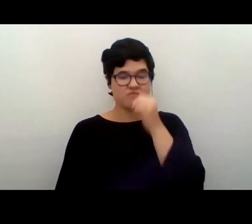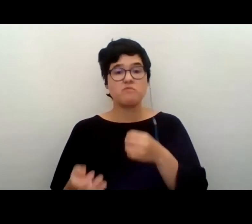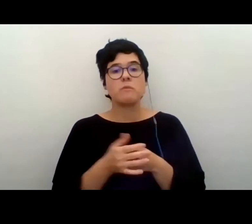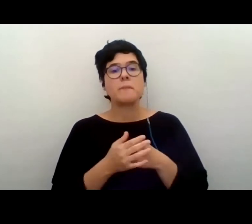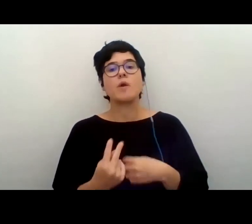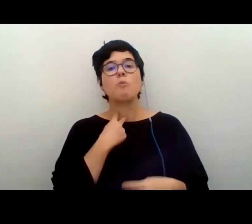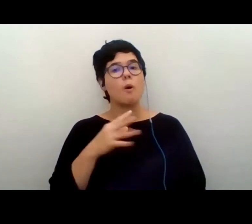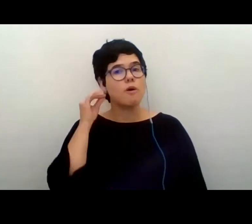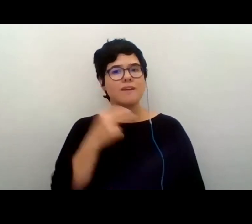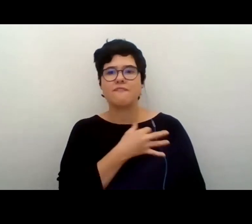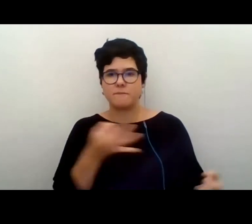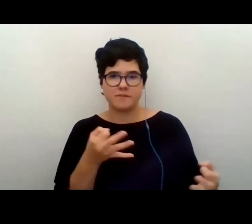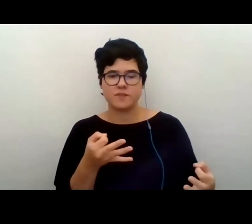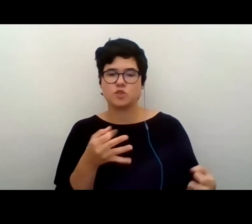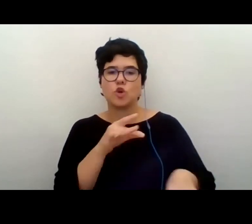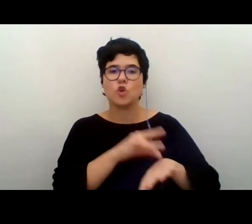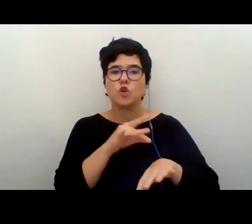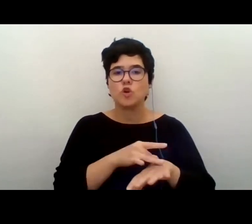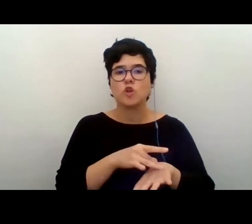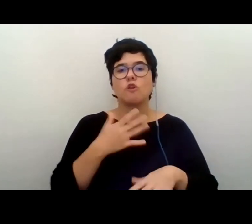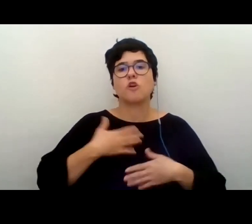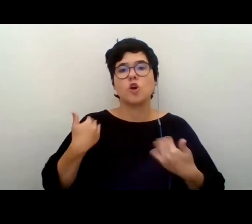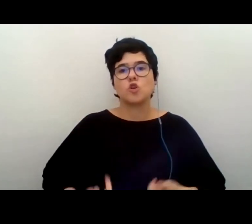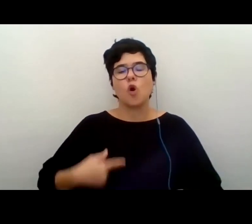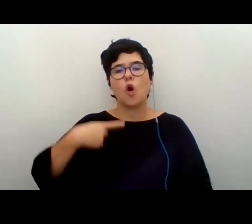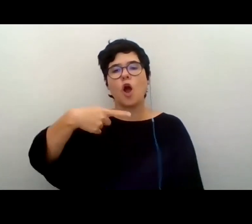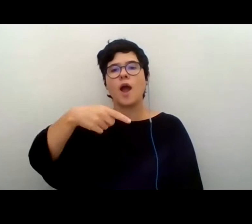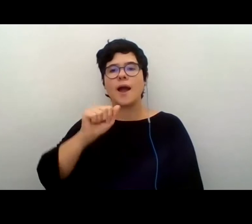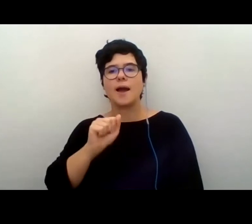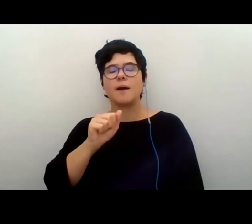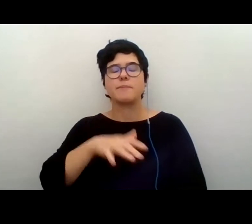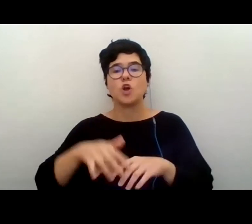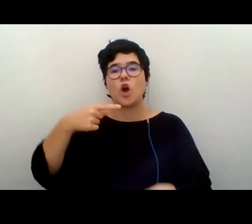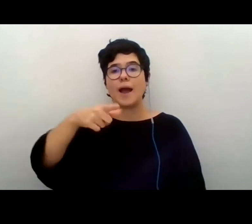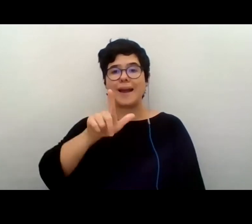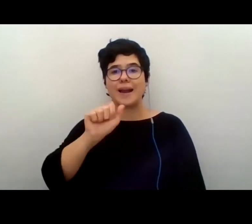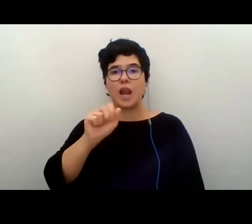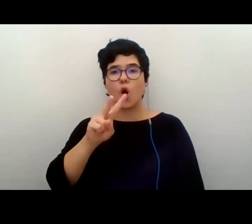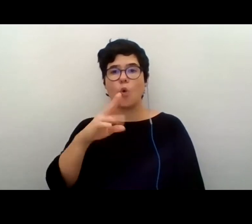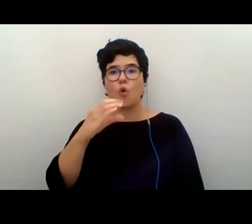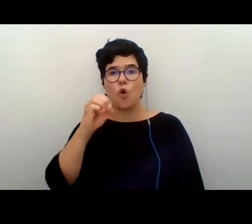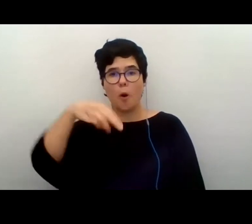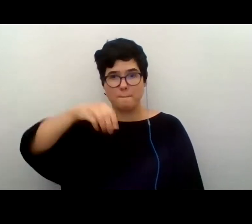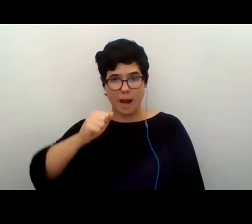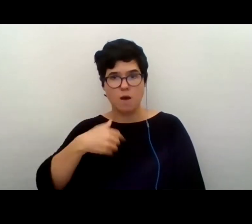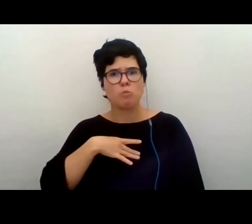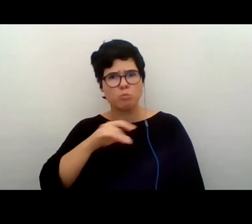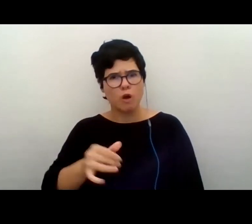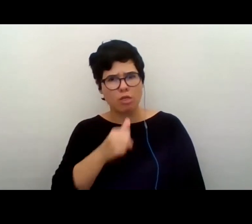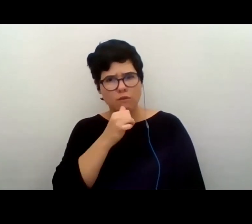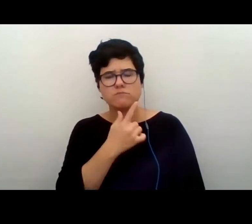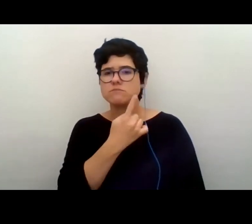Preguntan, ¿tengo glaucoma? ¿Puedo tomar Mindmaster Red, o sea, rojo y verde? Sí, además en el caso